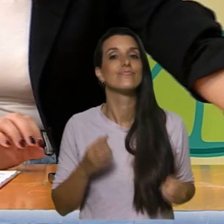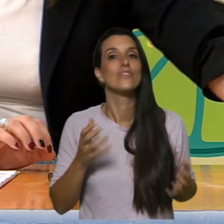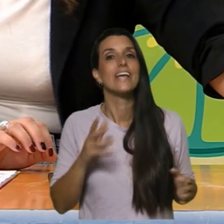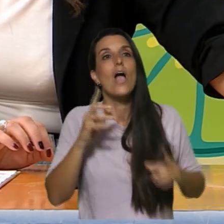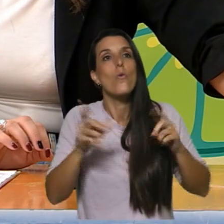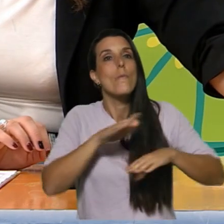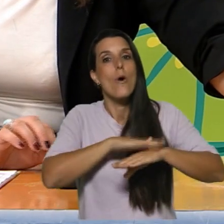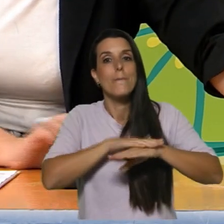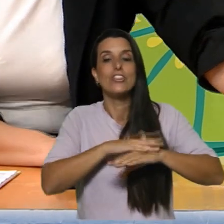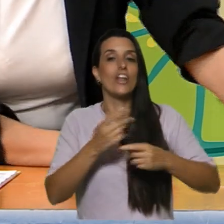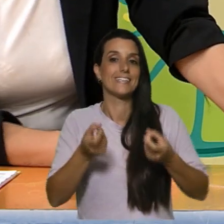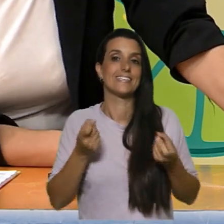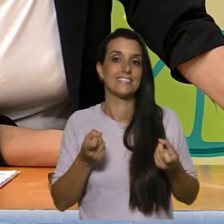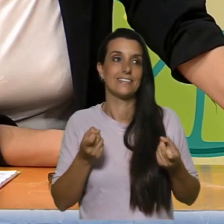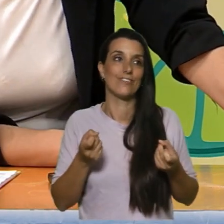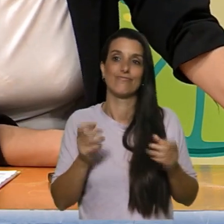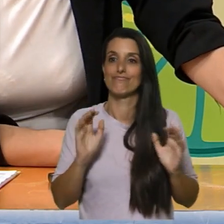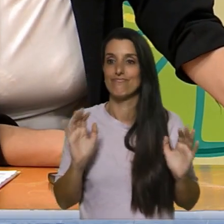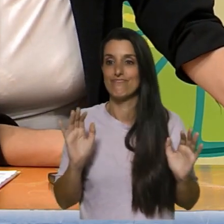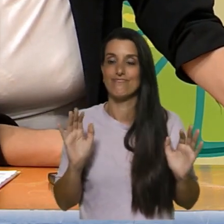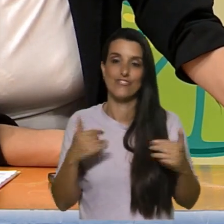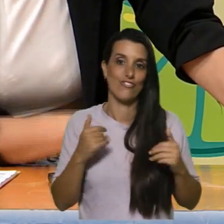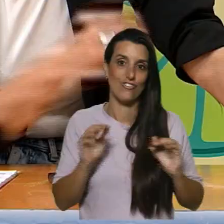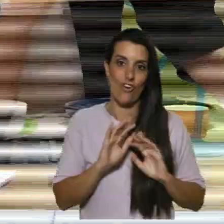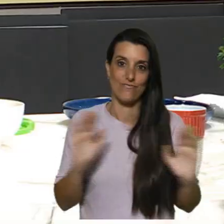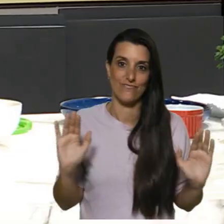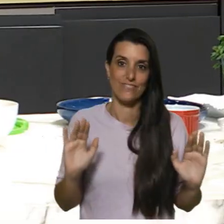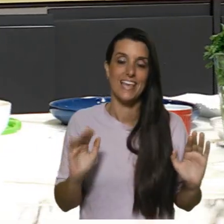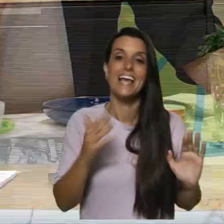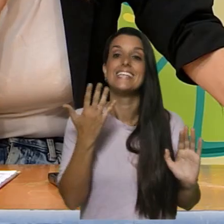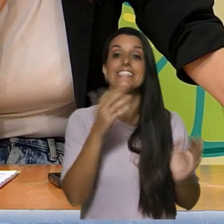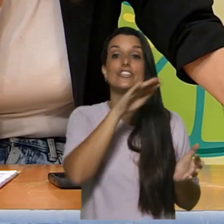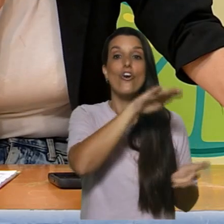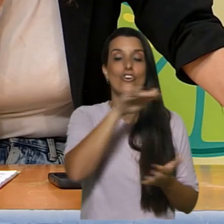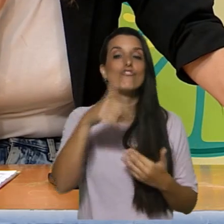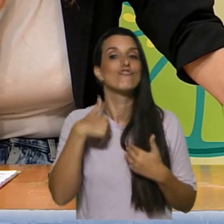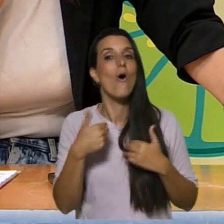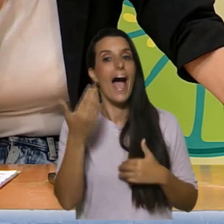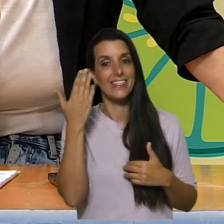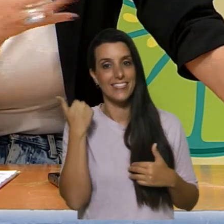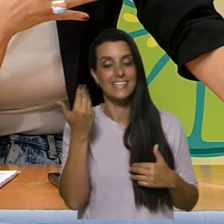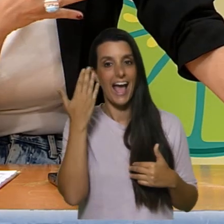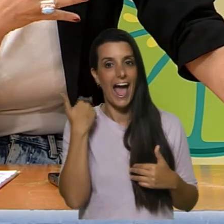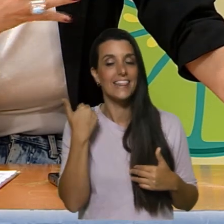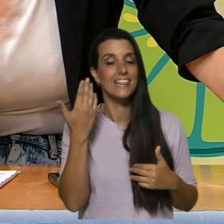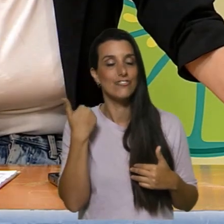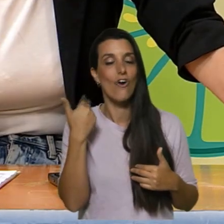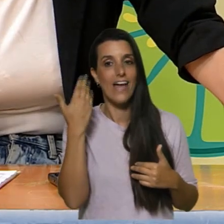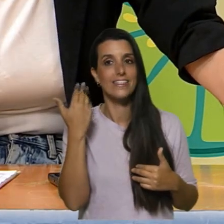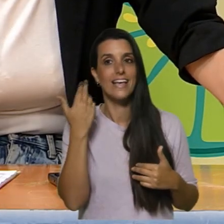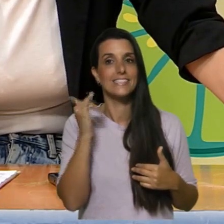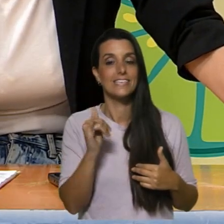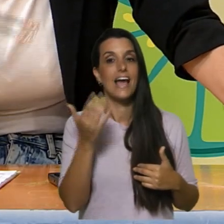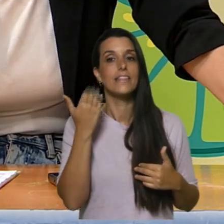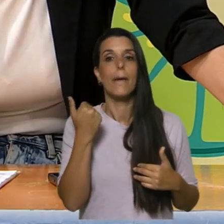algún momento lo vas a usar. Ay, no. Por ahí no. Yo, más de 5 bollones, no, ya. Yo lo hacía. No. Estamos para el chalet. Estamos para el chalet. Sí, yo